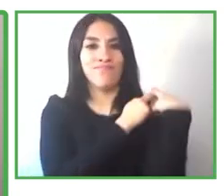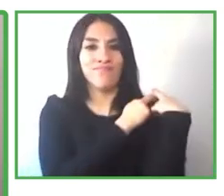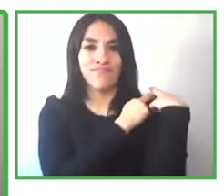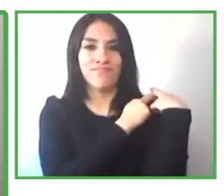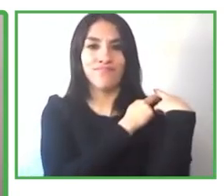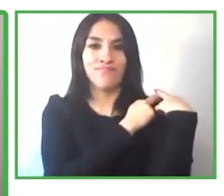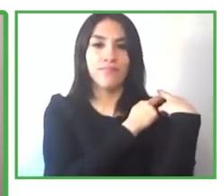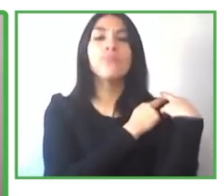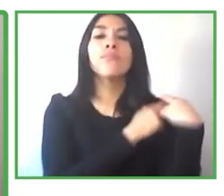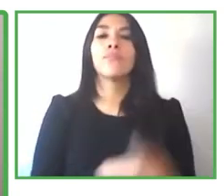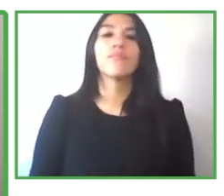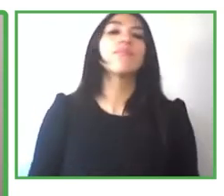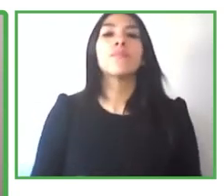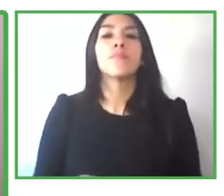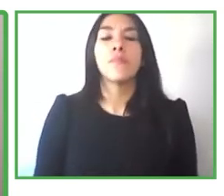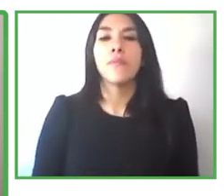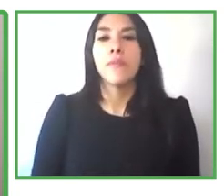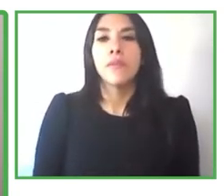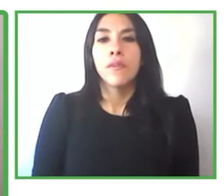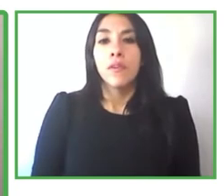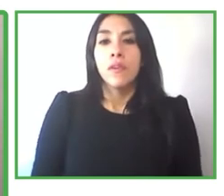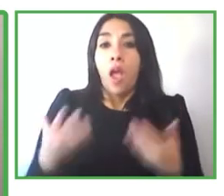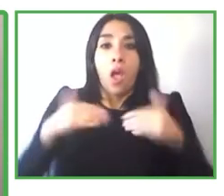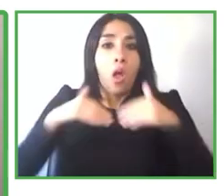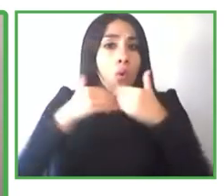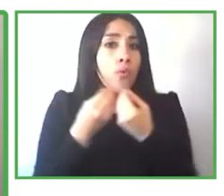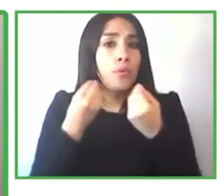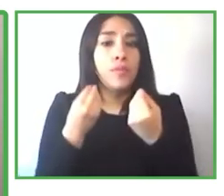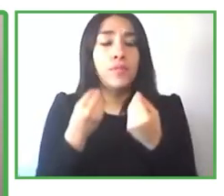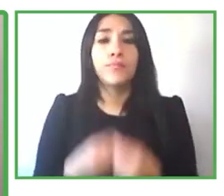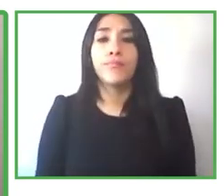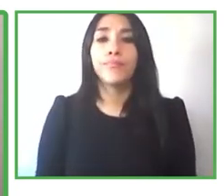de las cosas que tienen que ver con ellos.